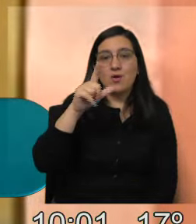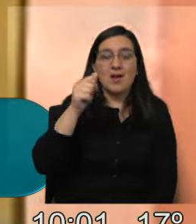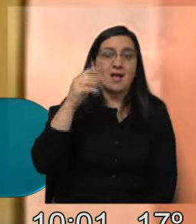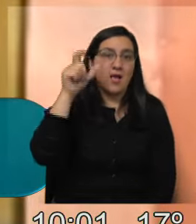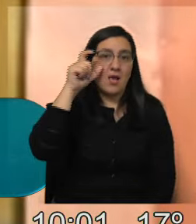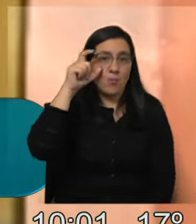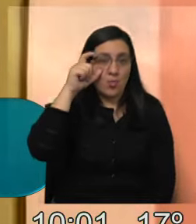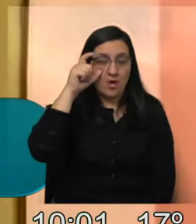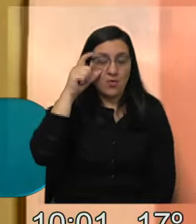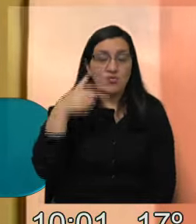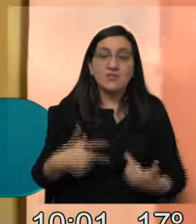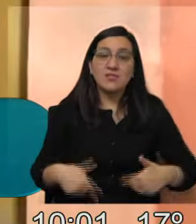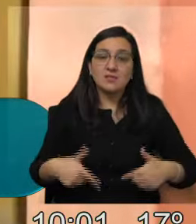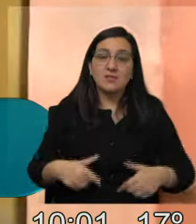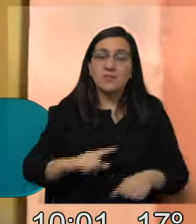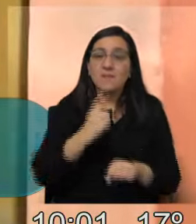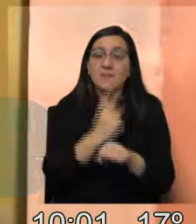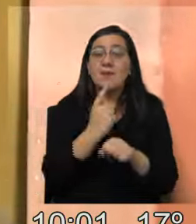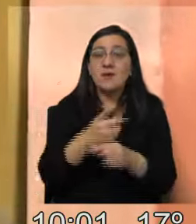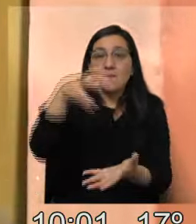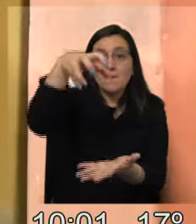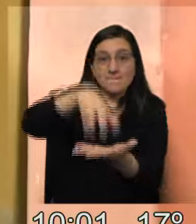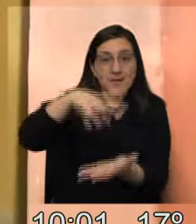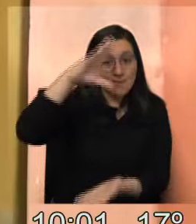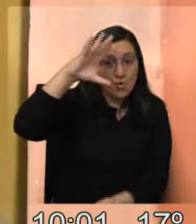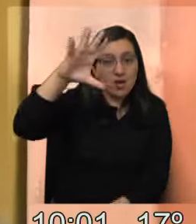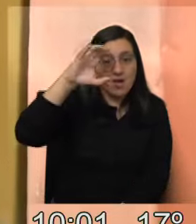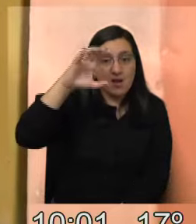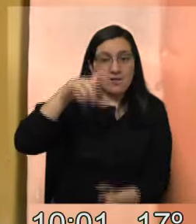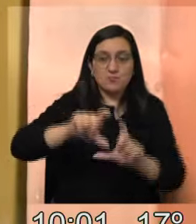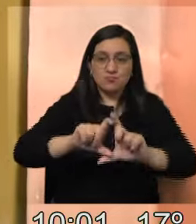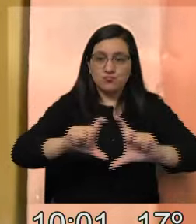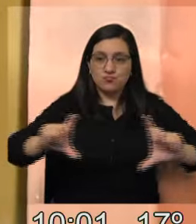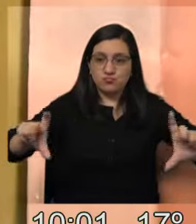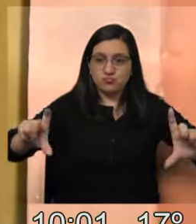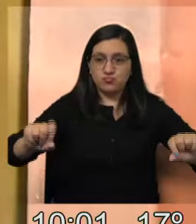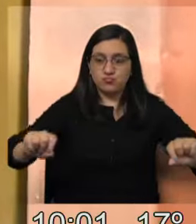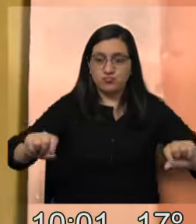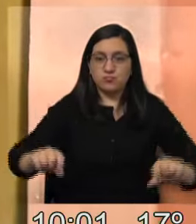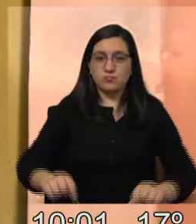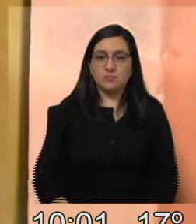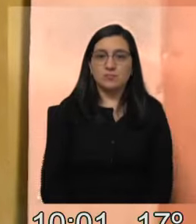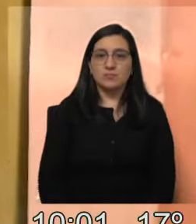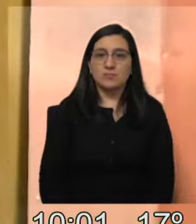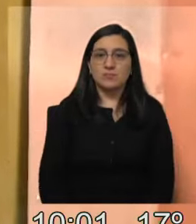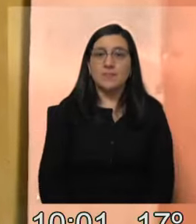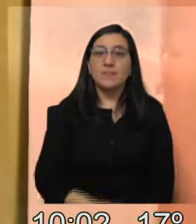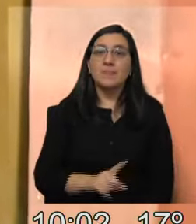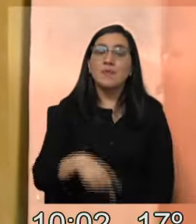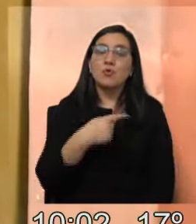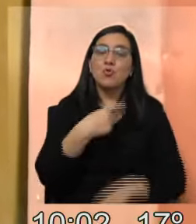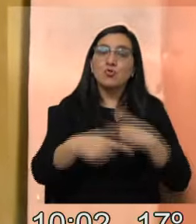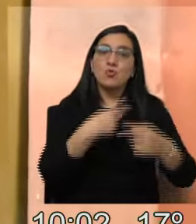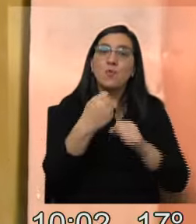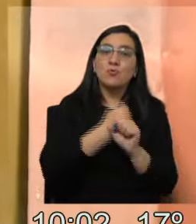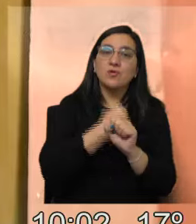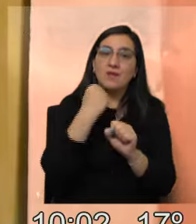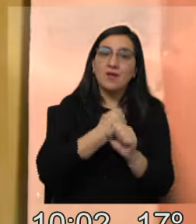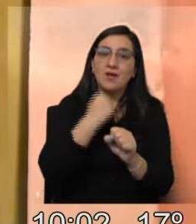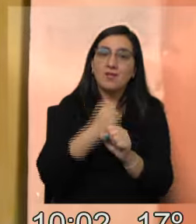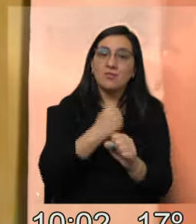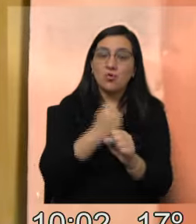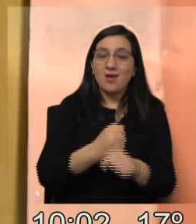donde el primer memorial es este que está acá, que ustedes después lo van a ver mejor. Después seguimos trabajando